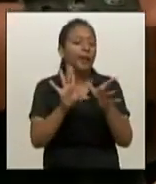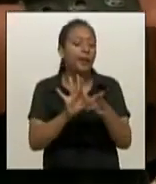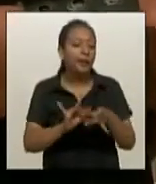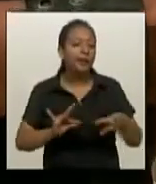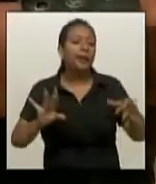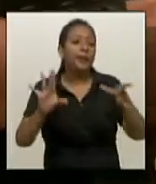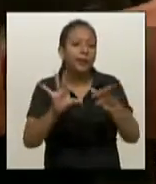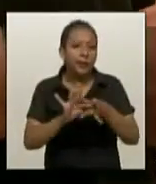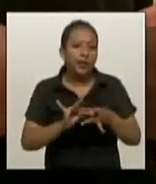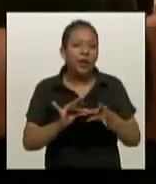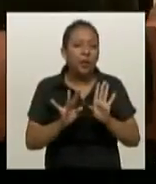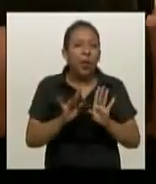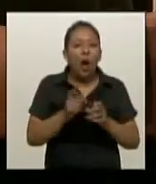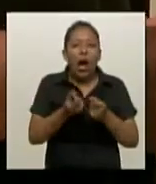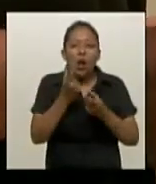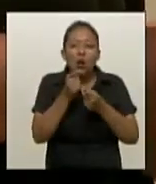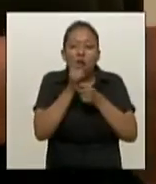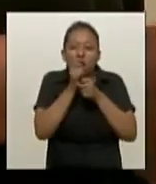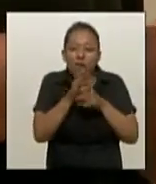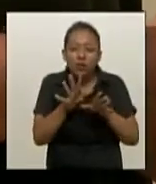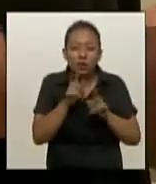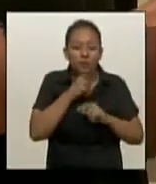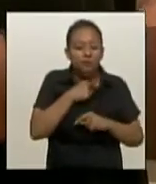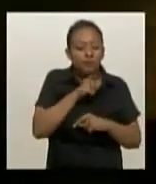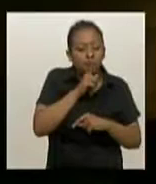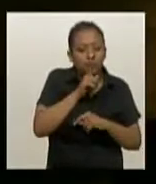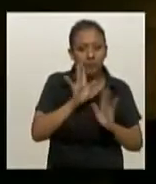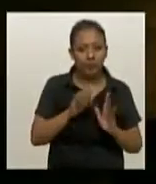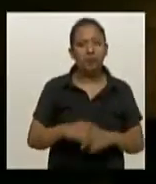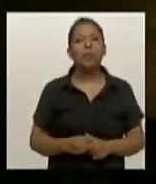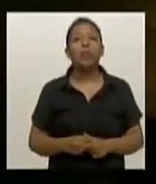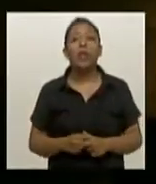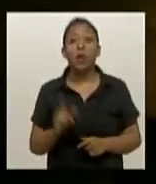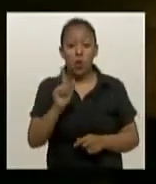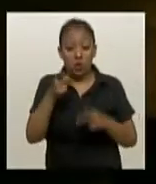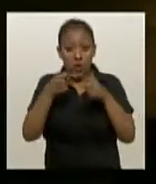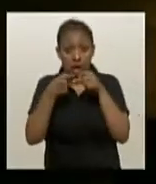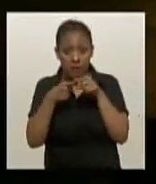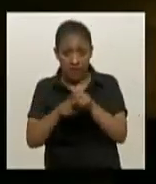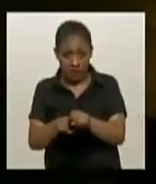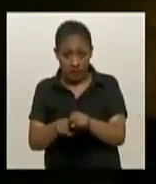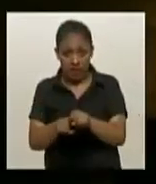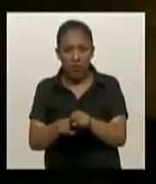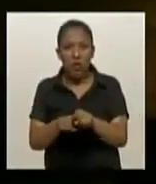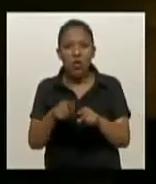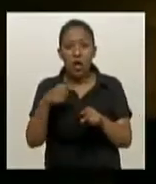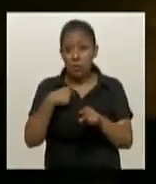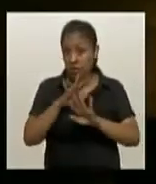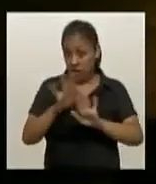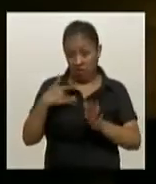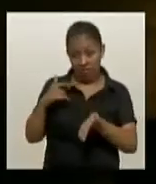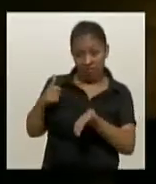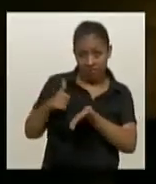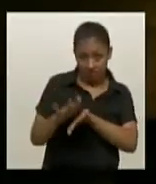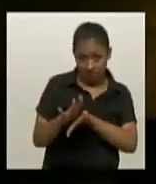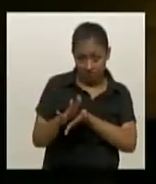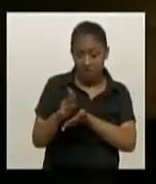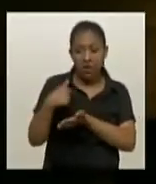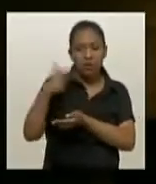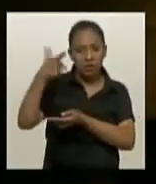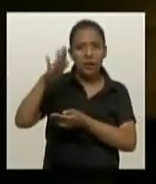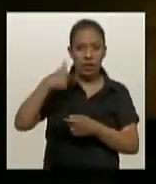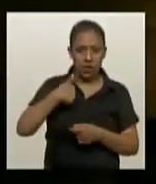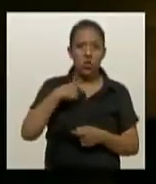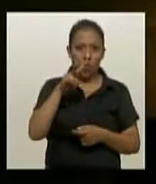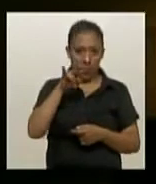uno de omitir información y fue lo que hice realmente. Desde el inicio, en el momento en que la empresa me liquida por enterarse ellos que yo